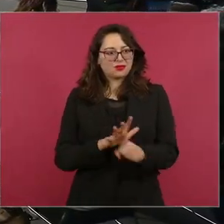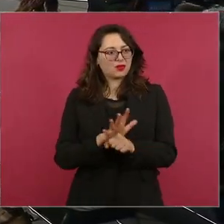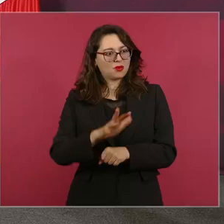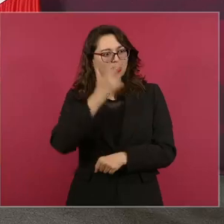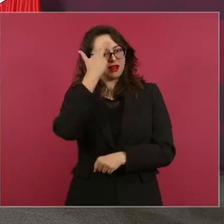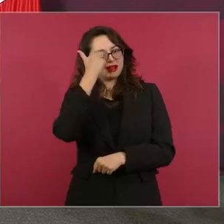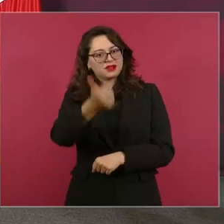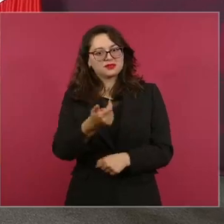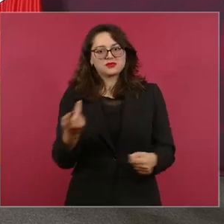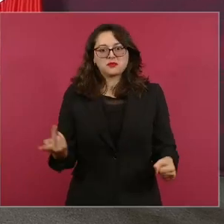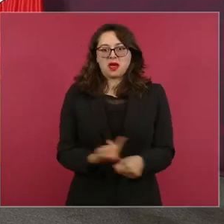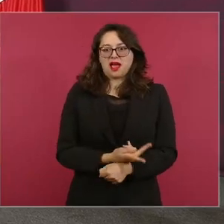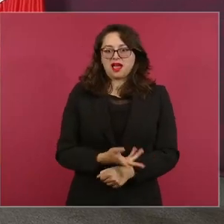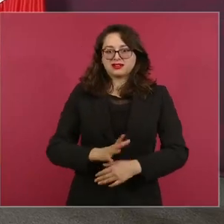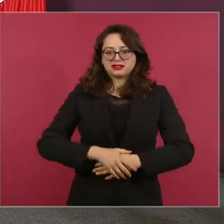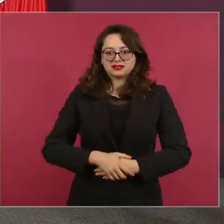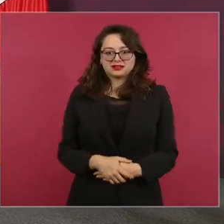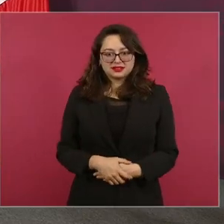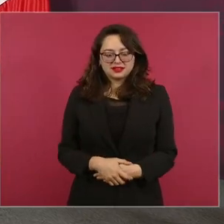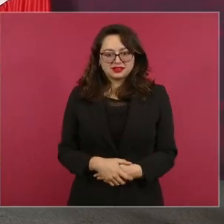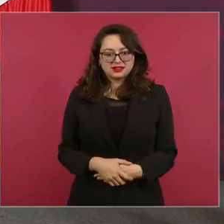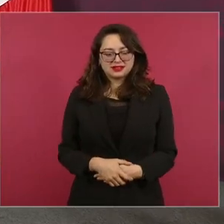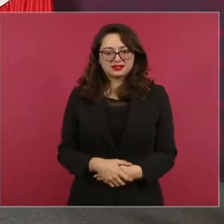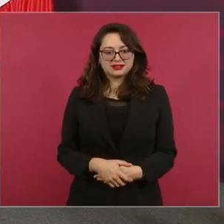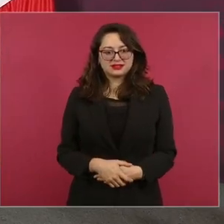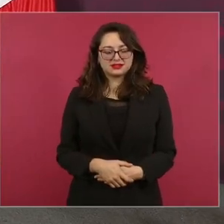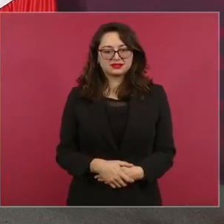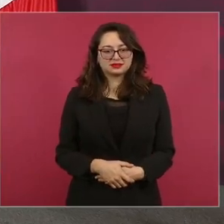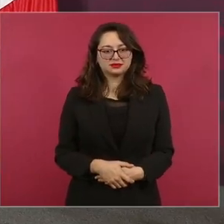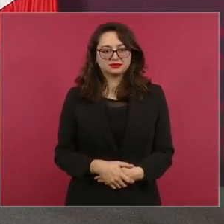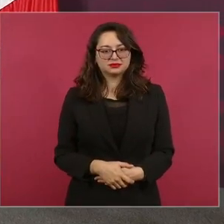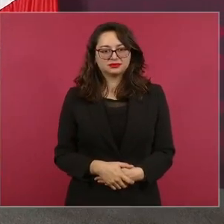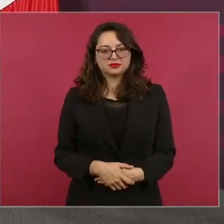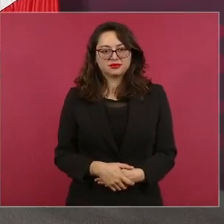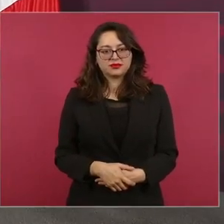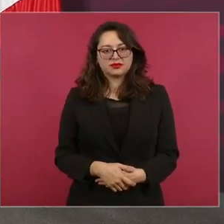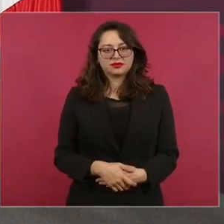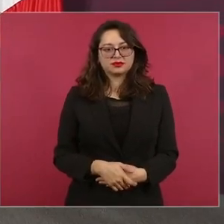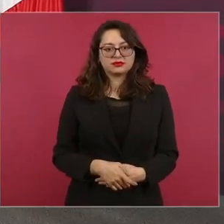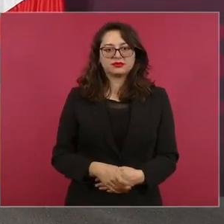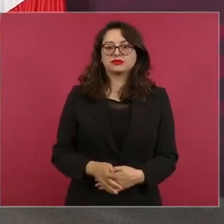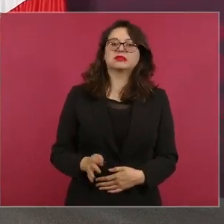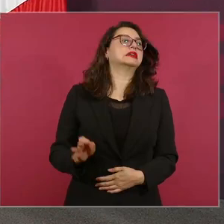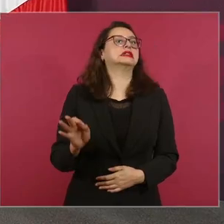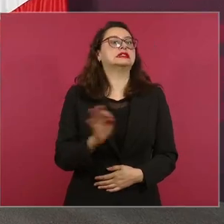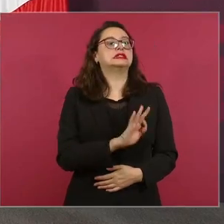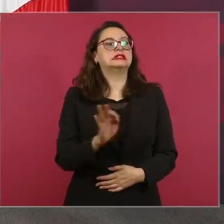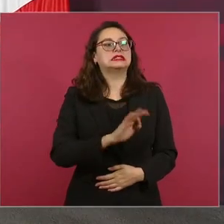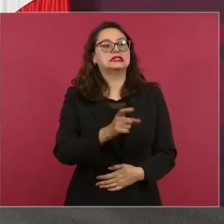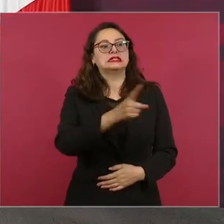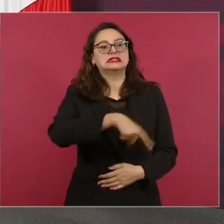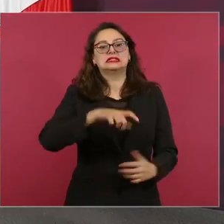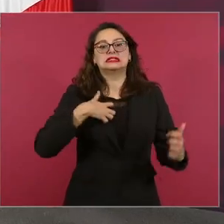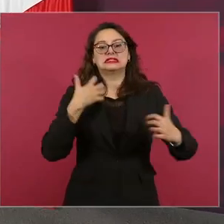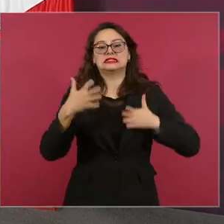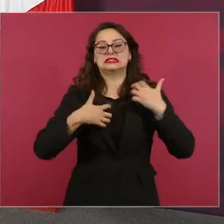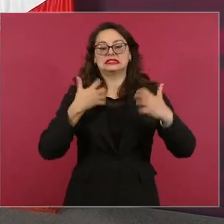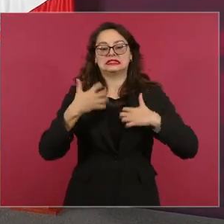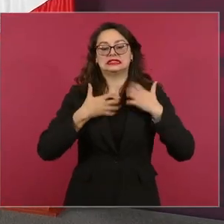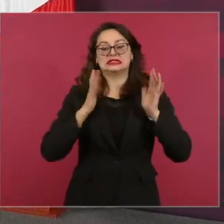¿No será que es una lectura febril de las encuestas?